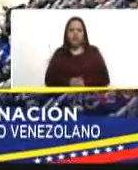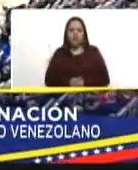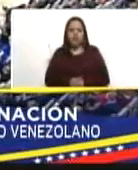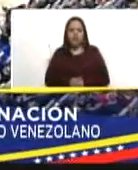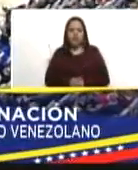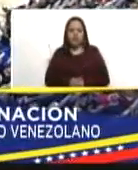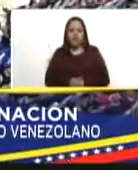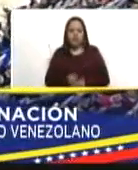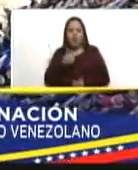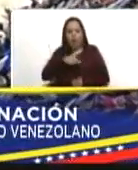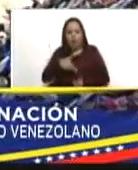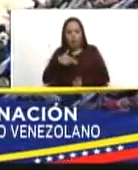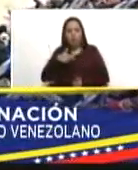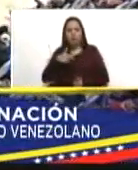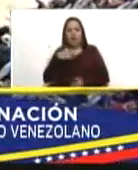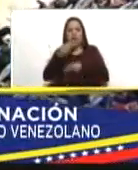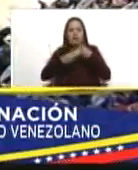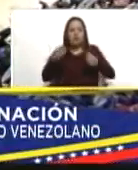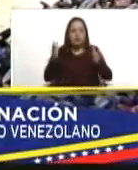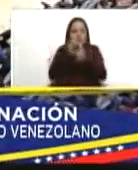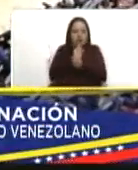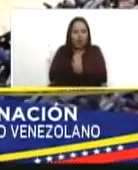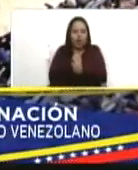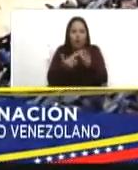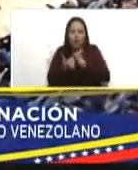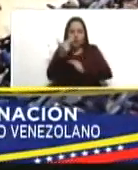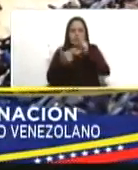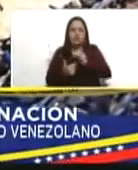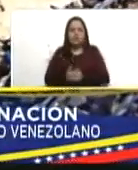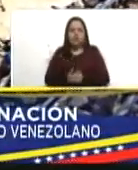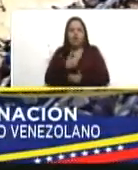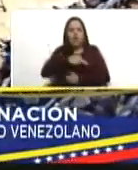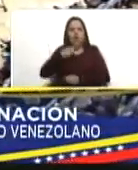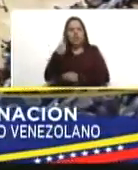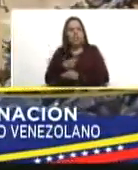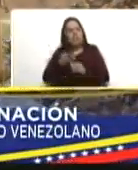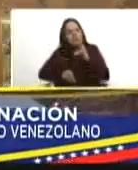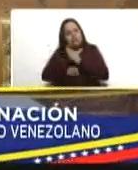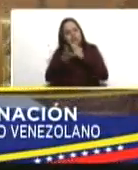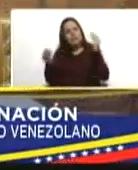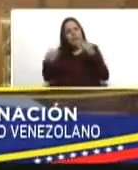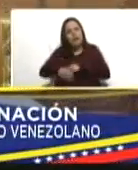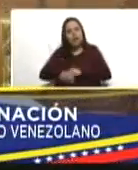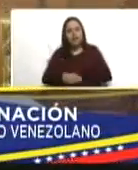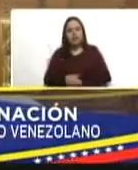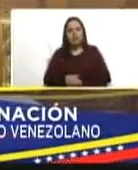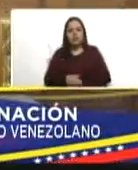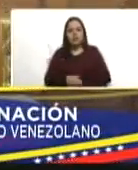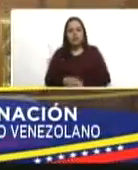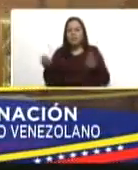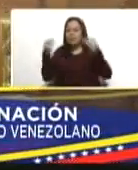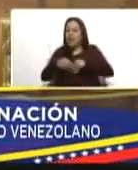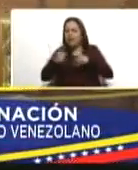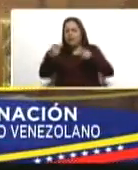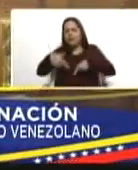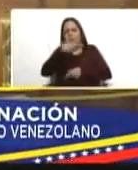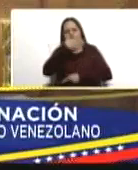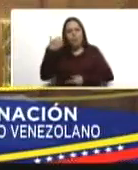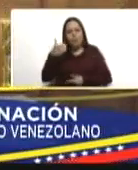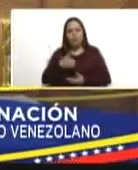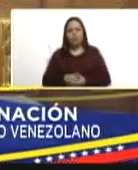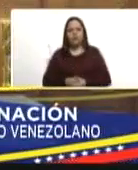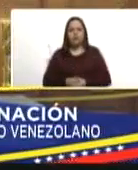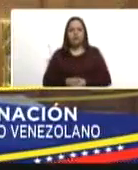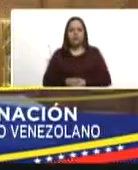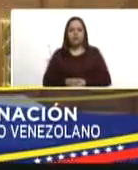conquistado de lo construido tenemos que ir por más más y mejor